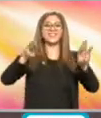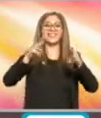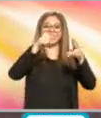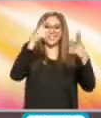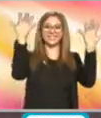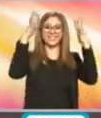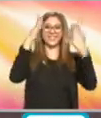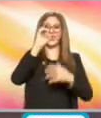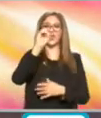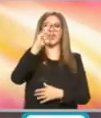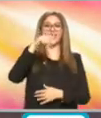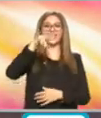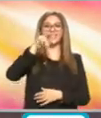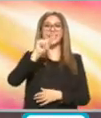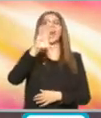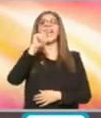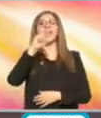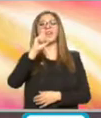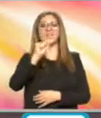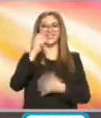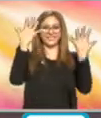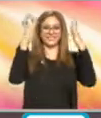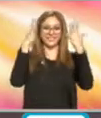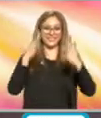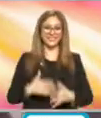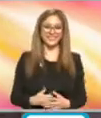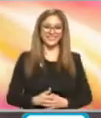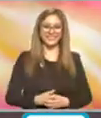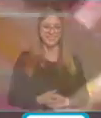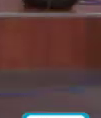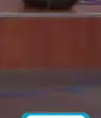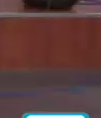aplauso para la orquesta de Carlos Campos que está en tus ciudades. ¡Venga!